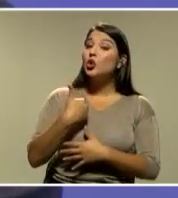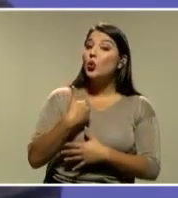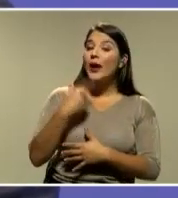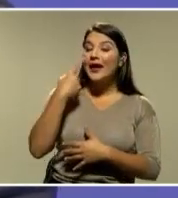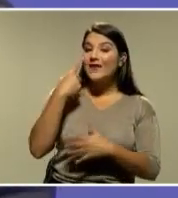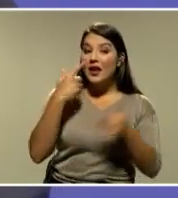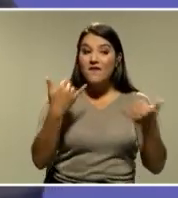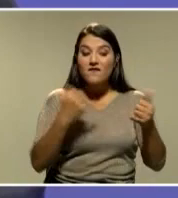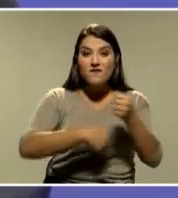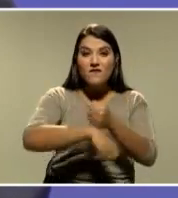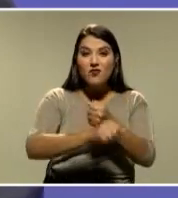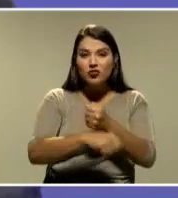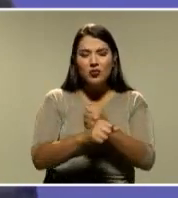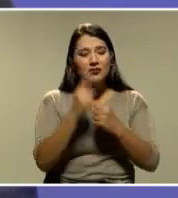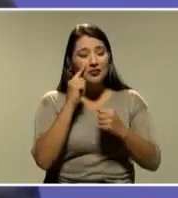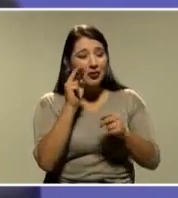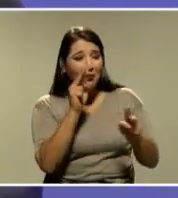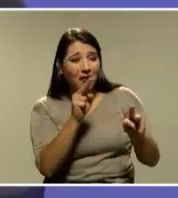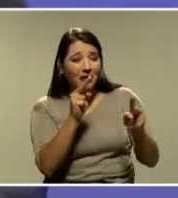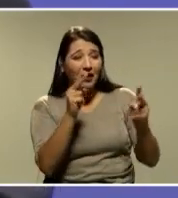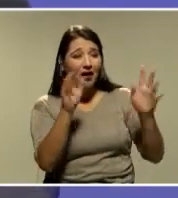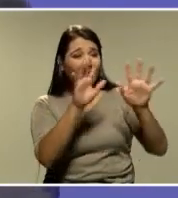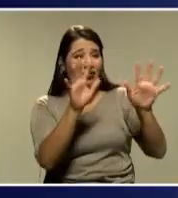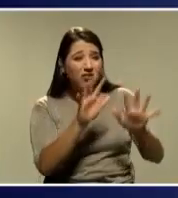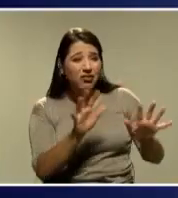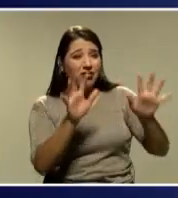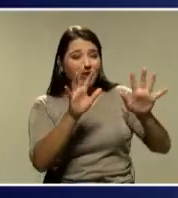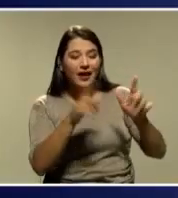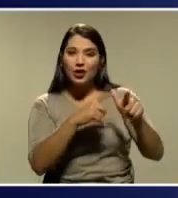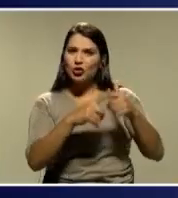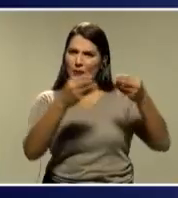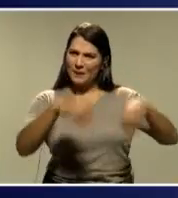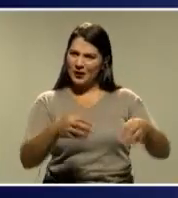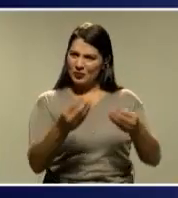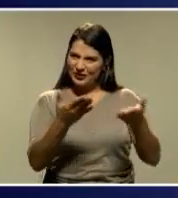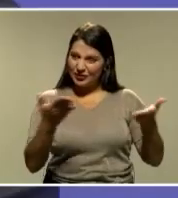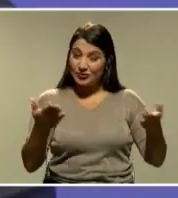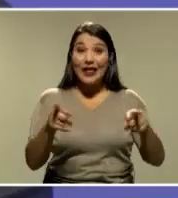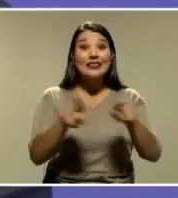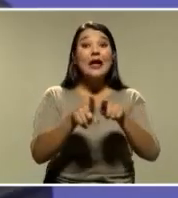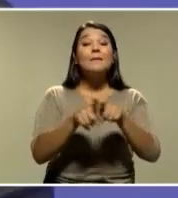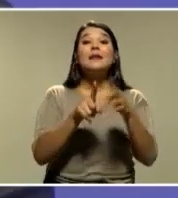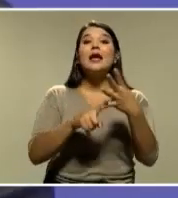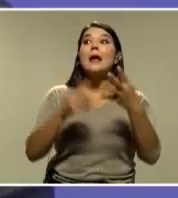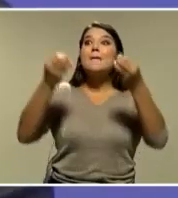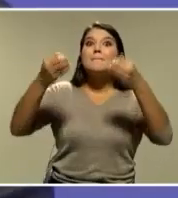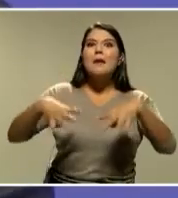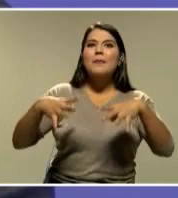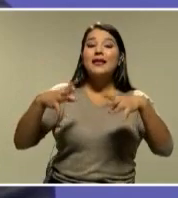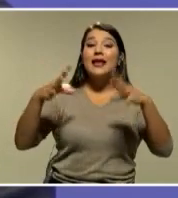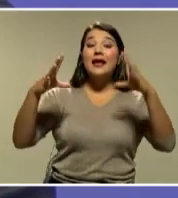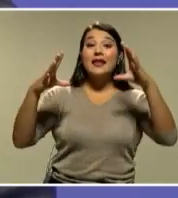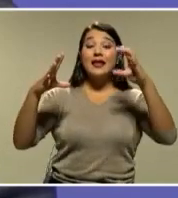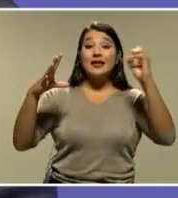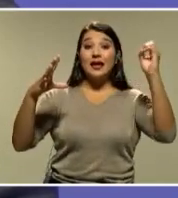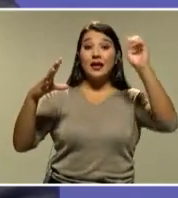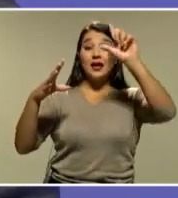pasaban como en diferido. Entonces me perdí curioso, muchas cosas. Otra cosa que me perdí fue lo del eclipse famoso de